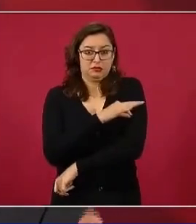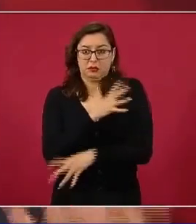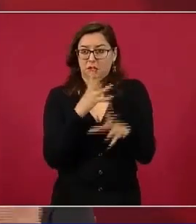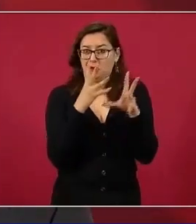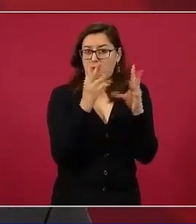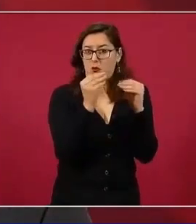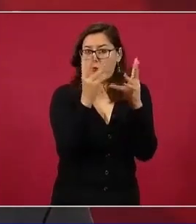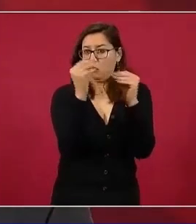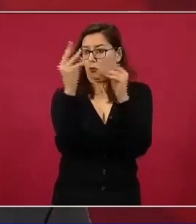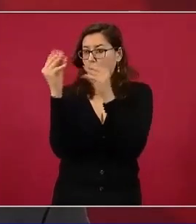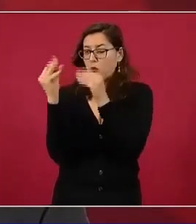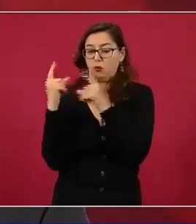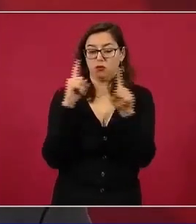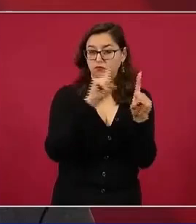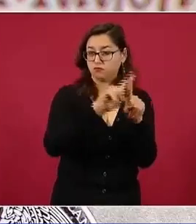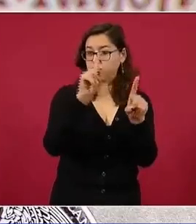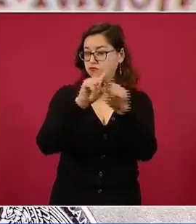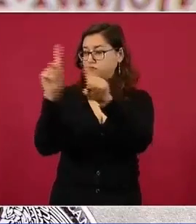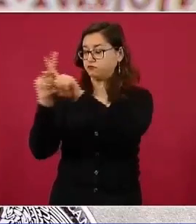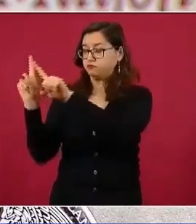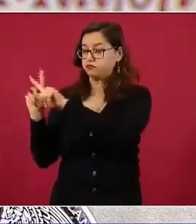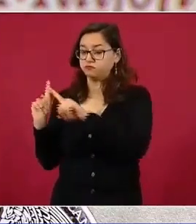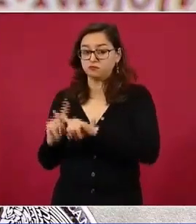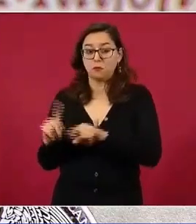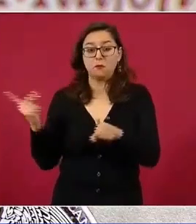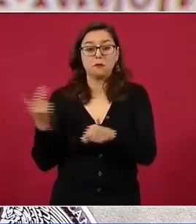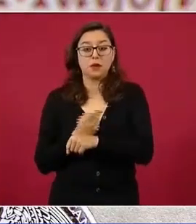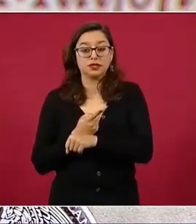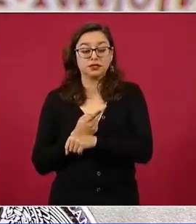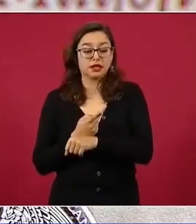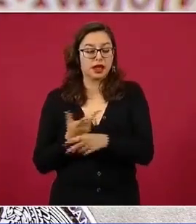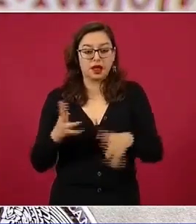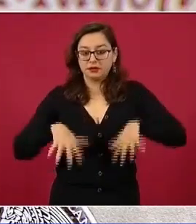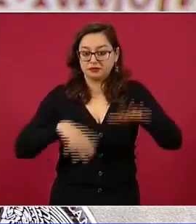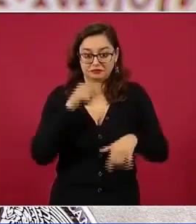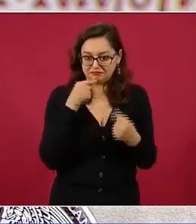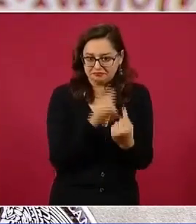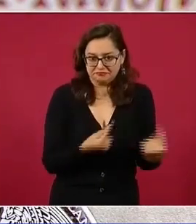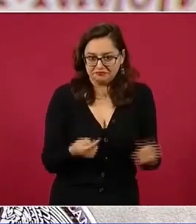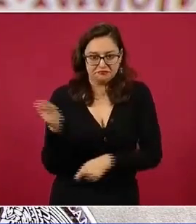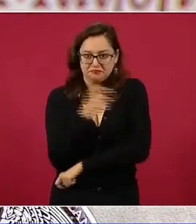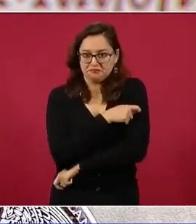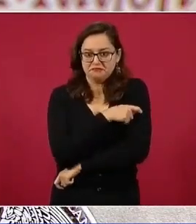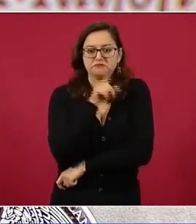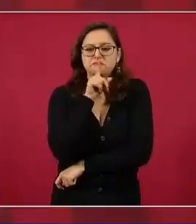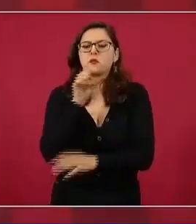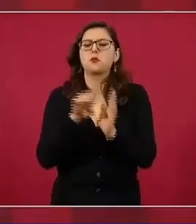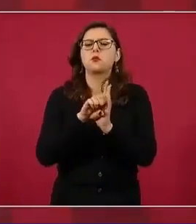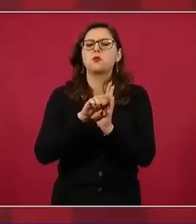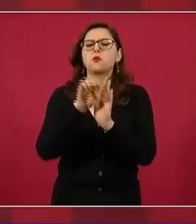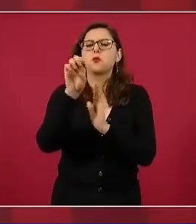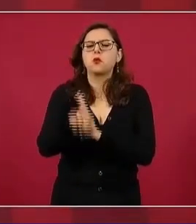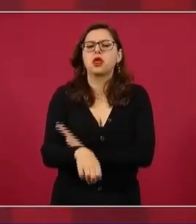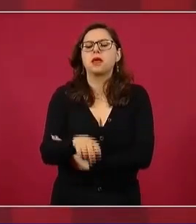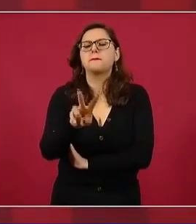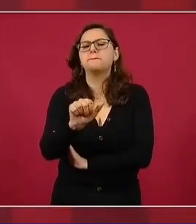se incorporan al esquema de vacunación por las distintas realidades. Pongo un ejemplo, la vacuna de varicela, la vacuna